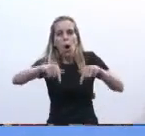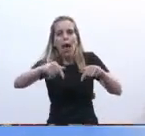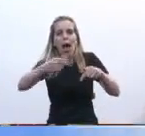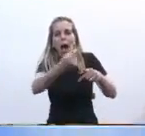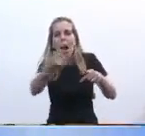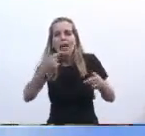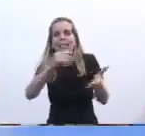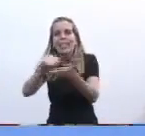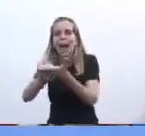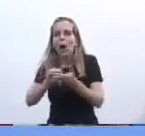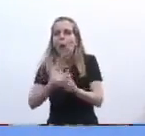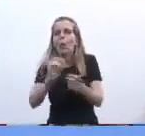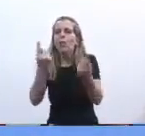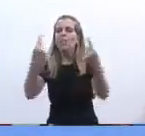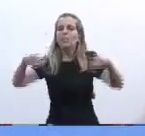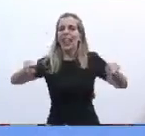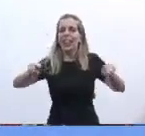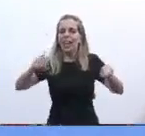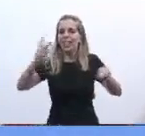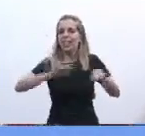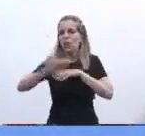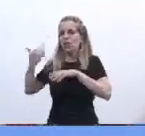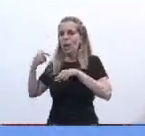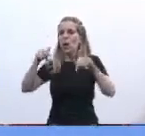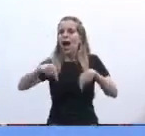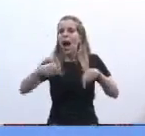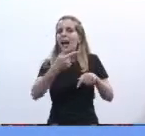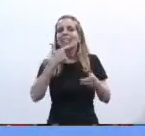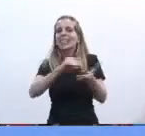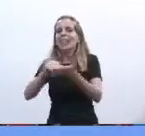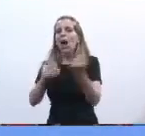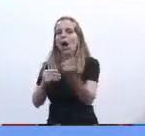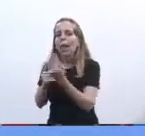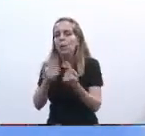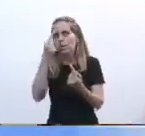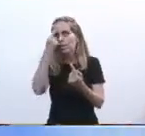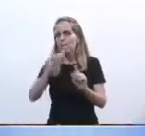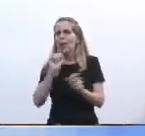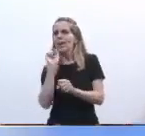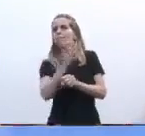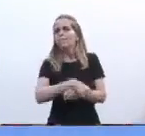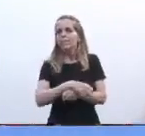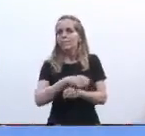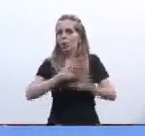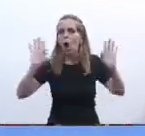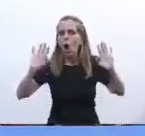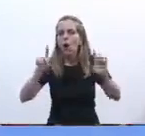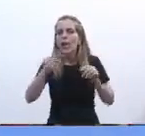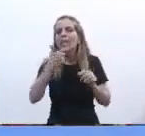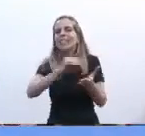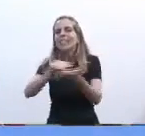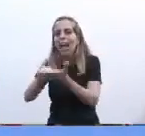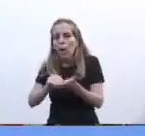es un seriado que no le da la espalda a la gente que se anima a incorporar la agenda de los